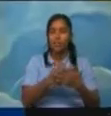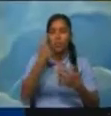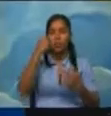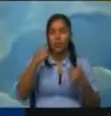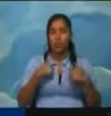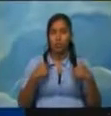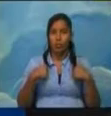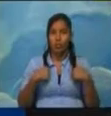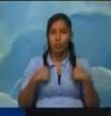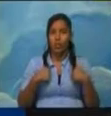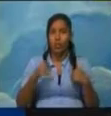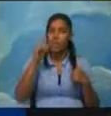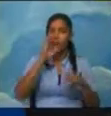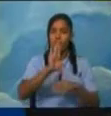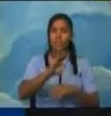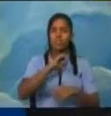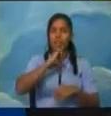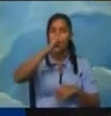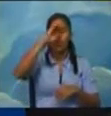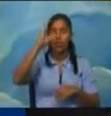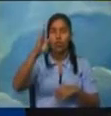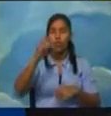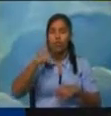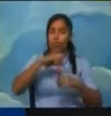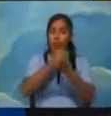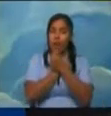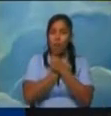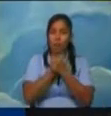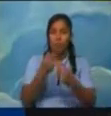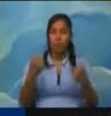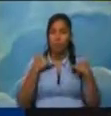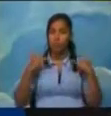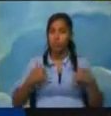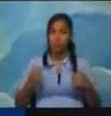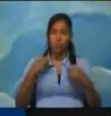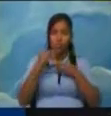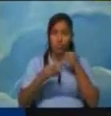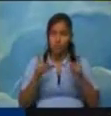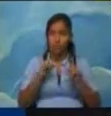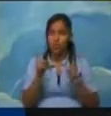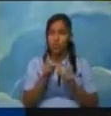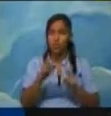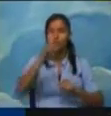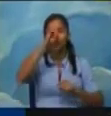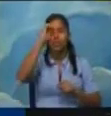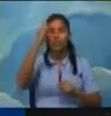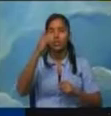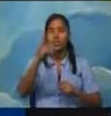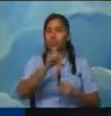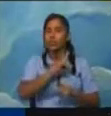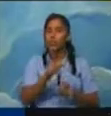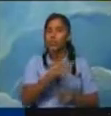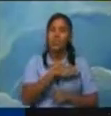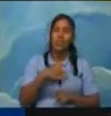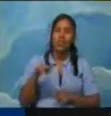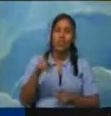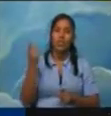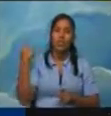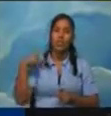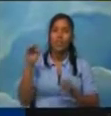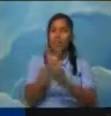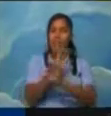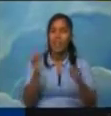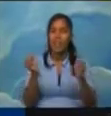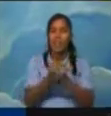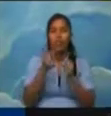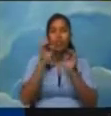Dios. Él nos hizo a nosotros y no nosotros a nosotros mismos. Un Dios celoso que dice, no quiero que tú tengas nada con nadie.